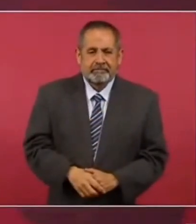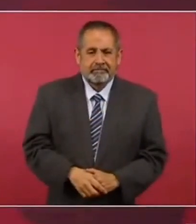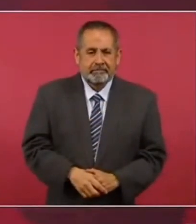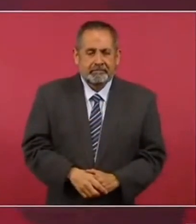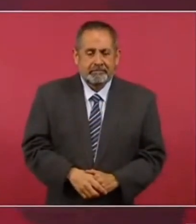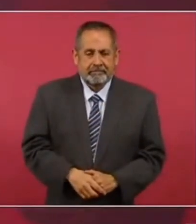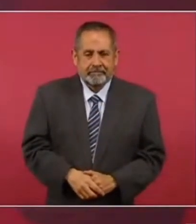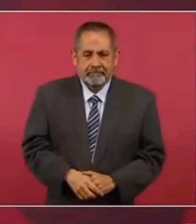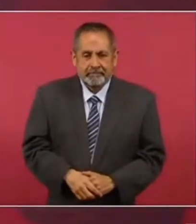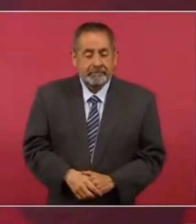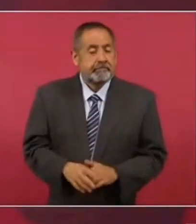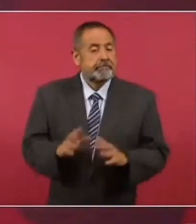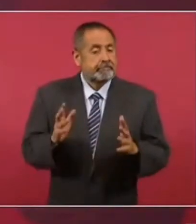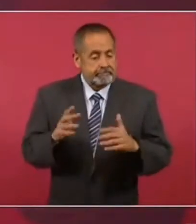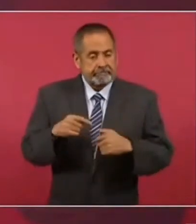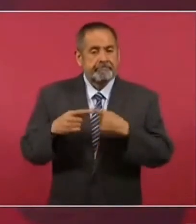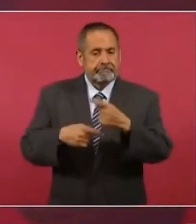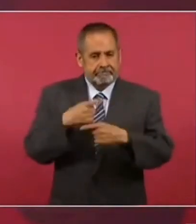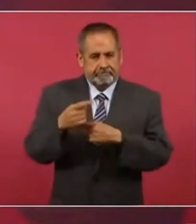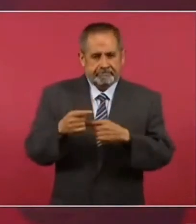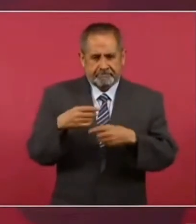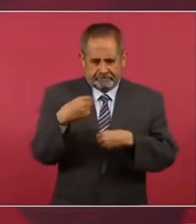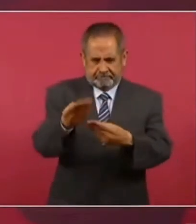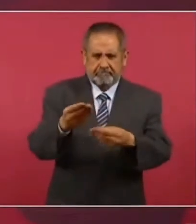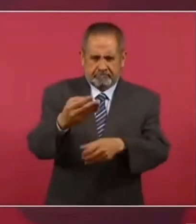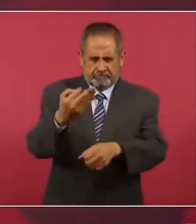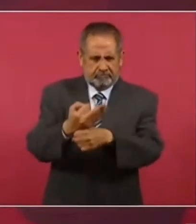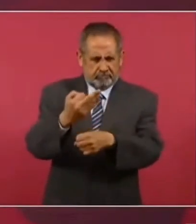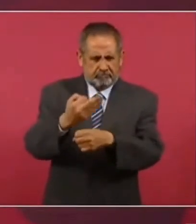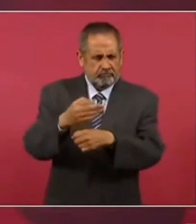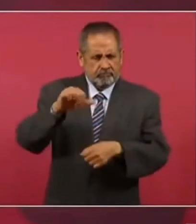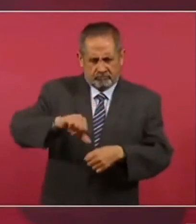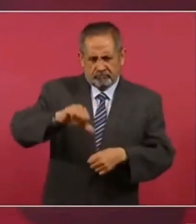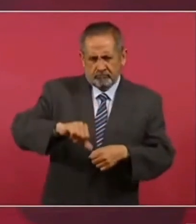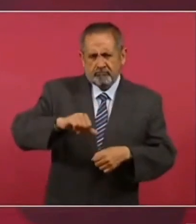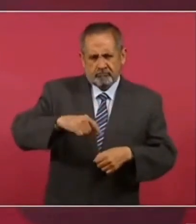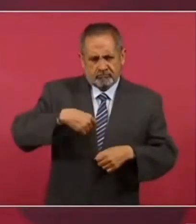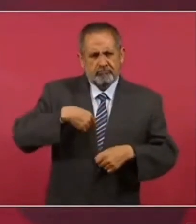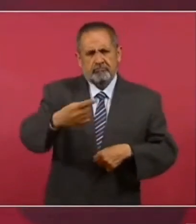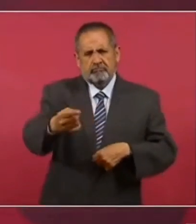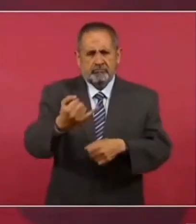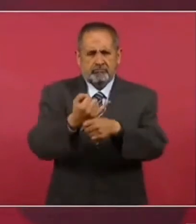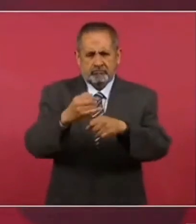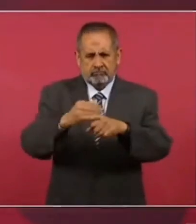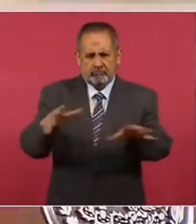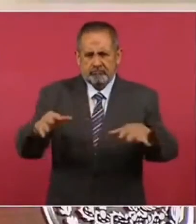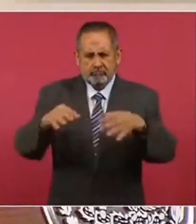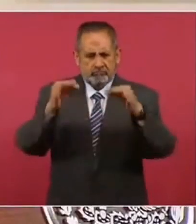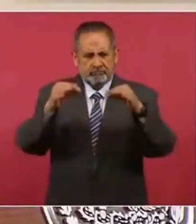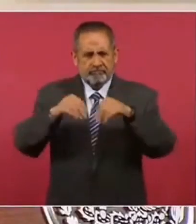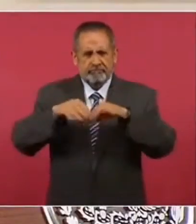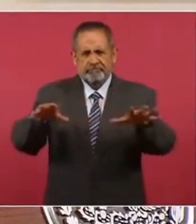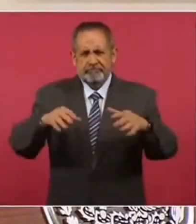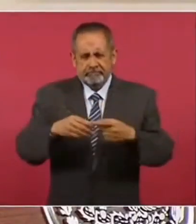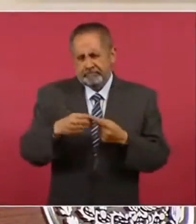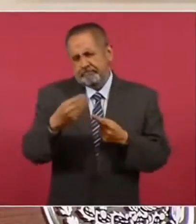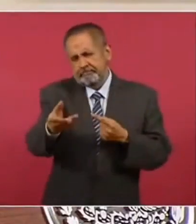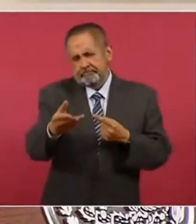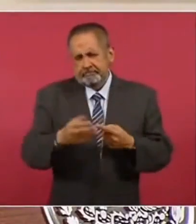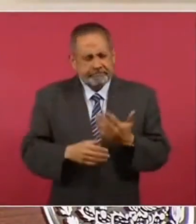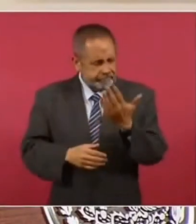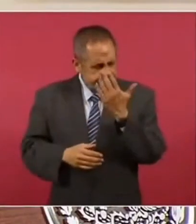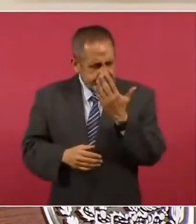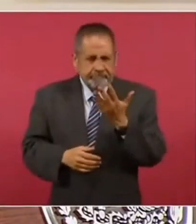Entonces vamos a entregar hoy el informe un boletín no les va